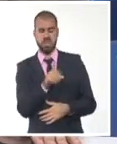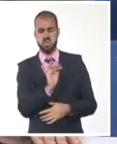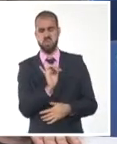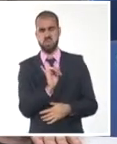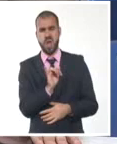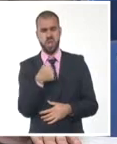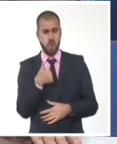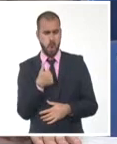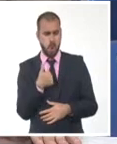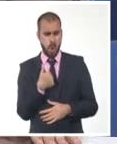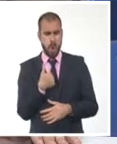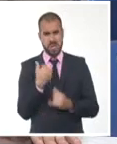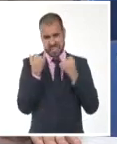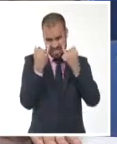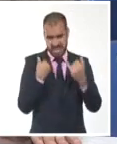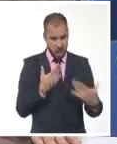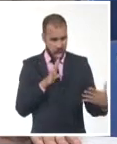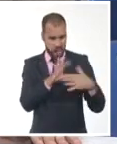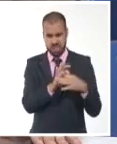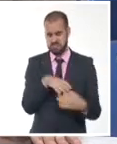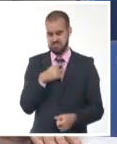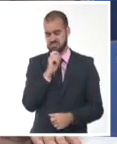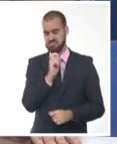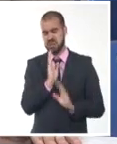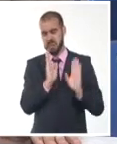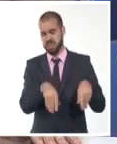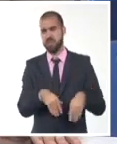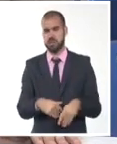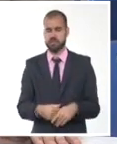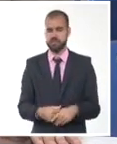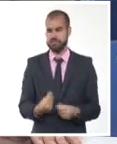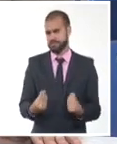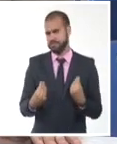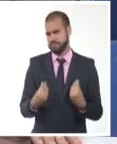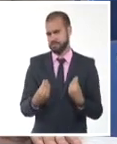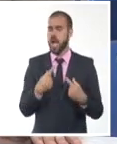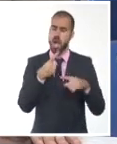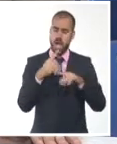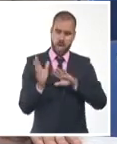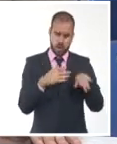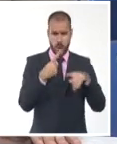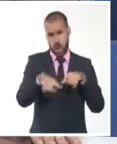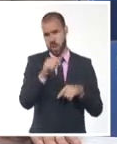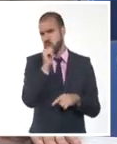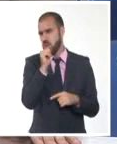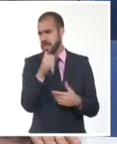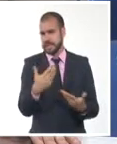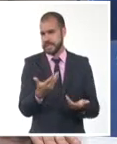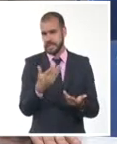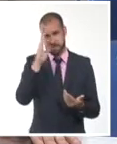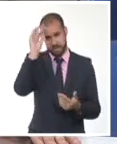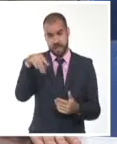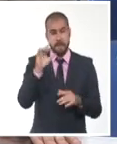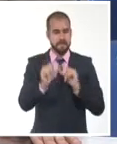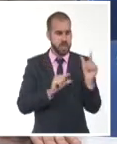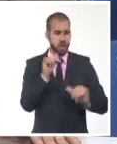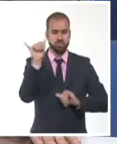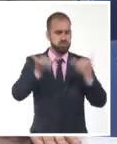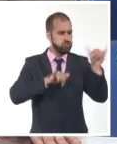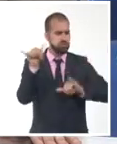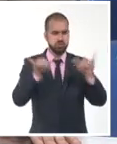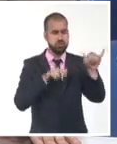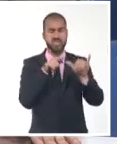sus intereses. Pero hay otra gran razón para dudar y es que la migración, como todo fenómeno global, es un